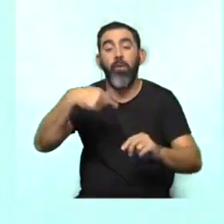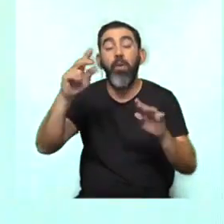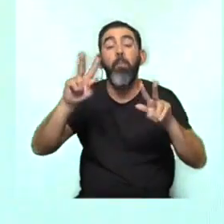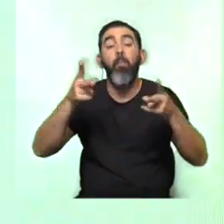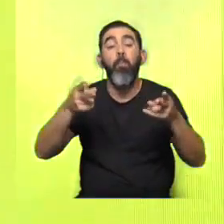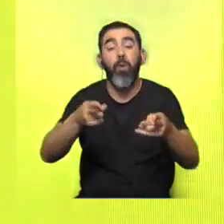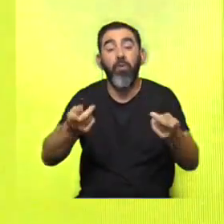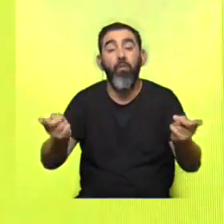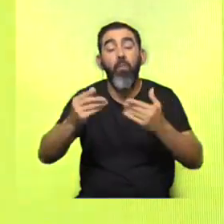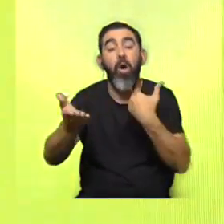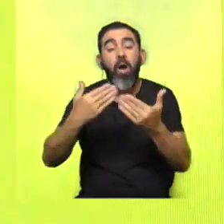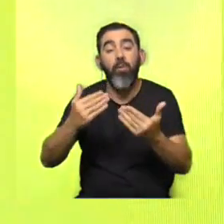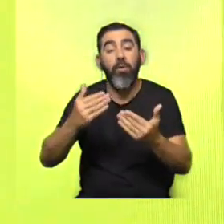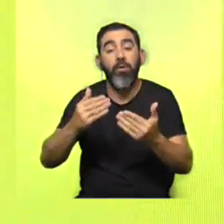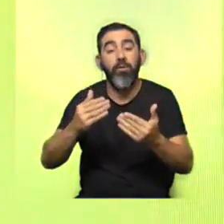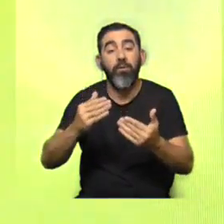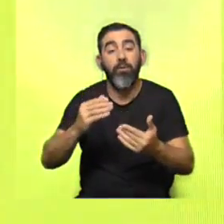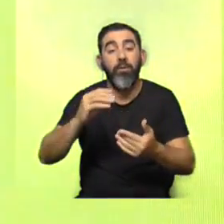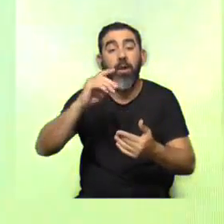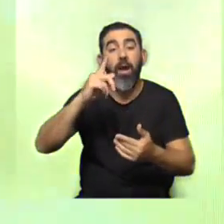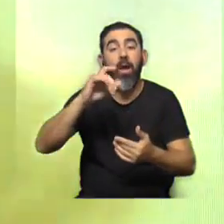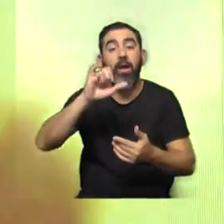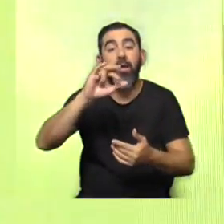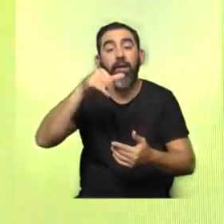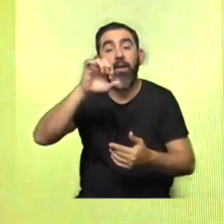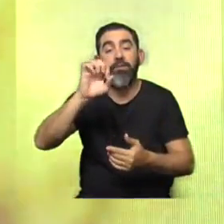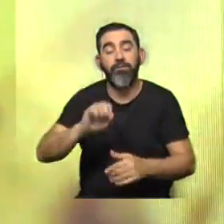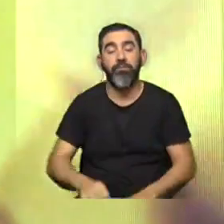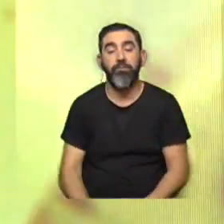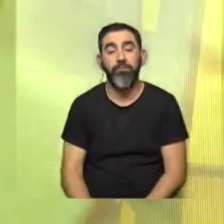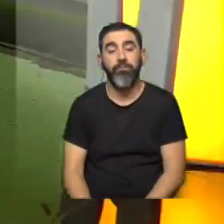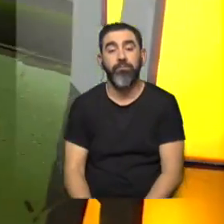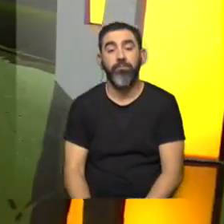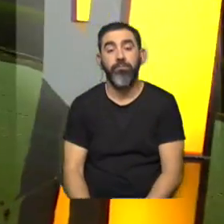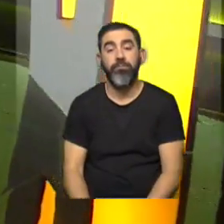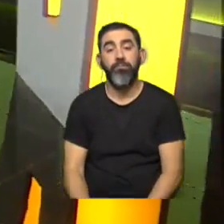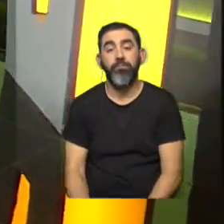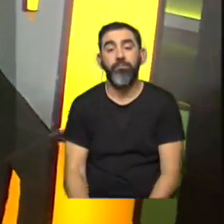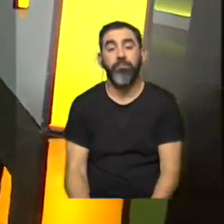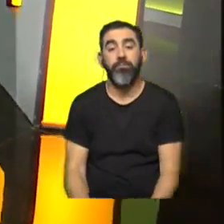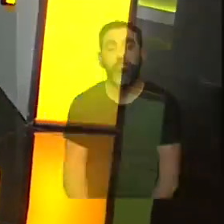y a la vuelta hablamos de los cairnes. No se vayan.